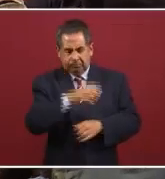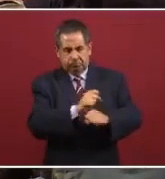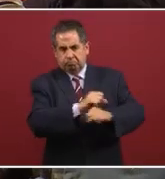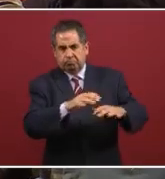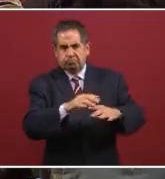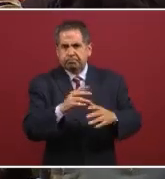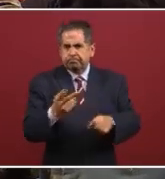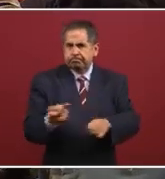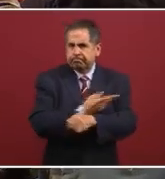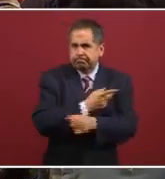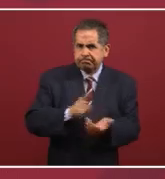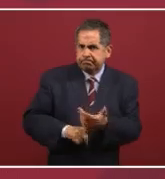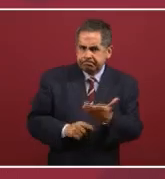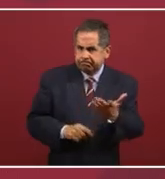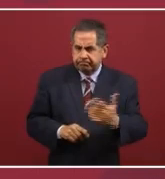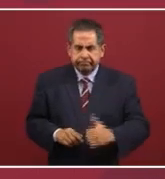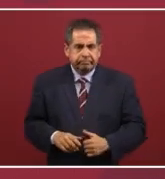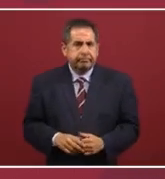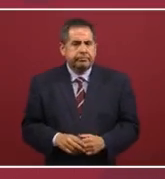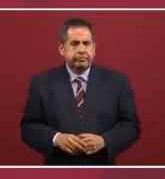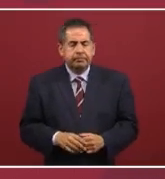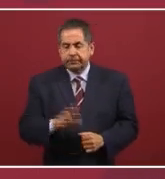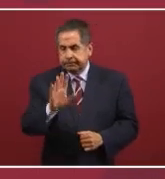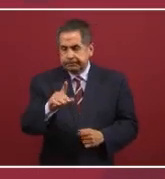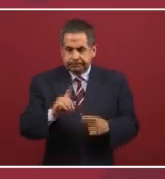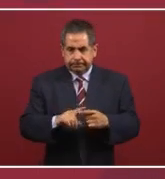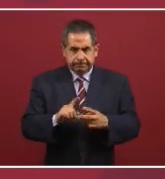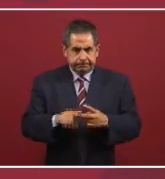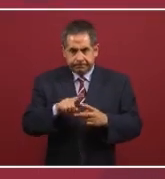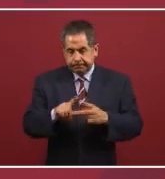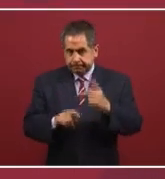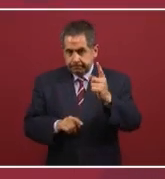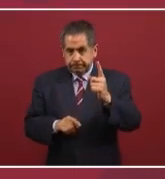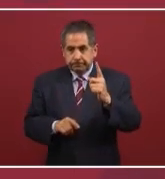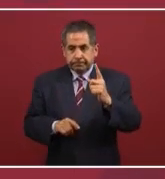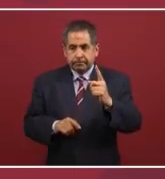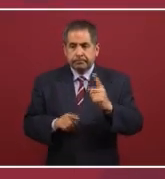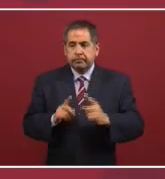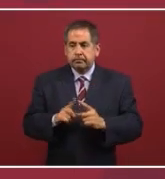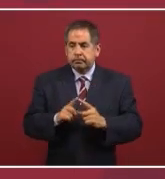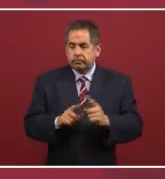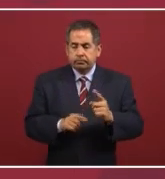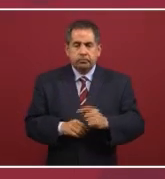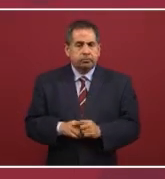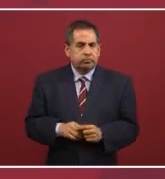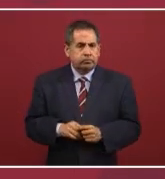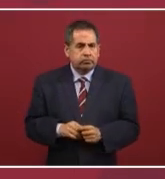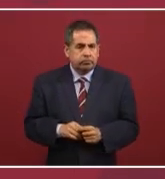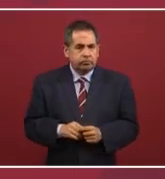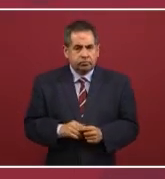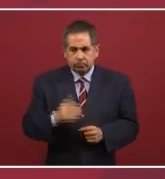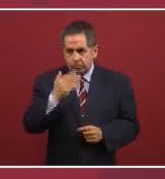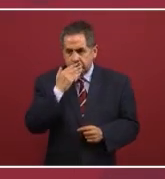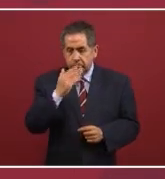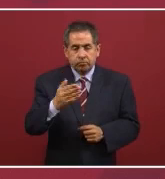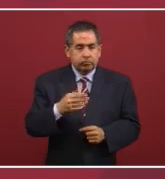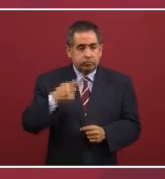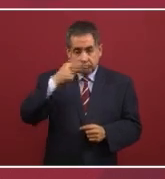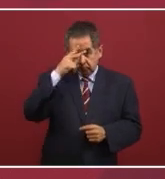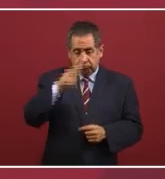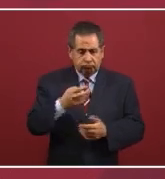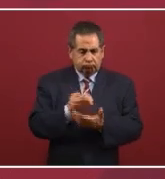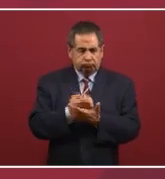primero, está muy bien la economía en